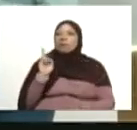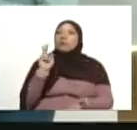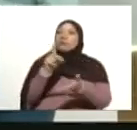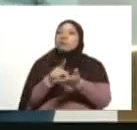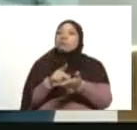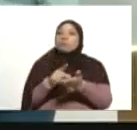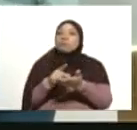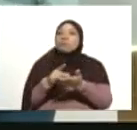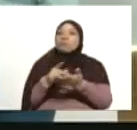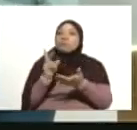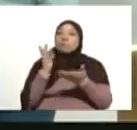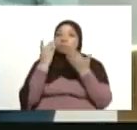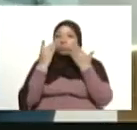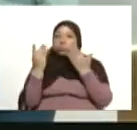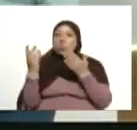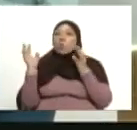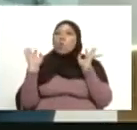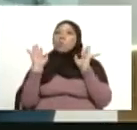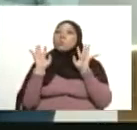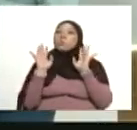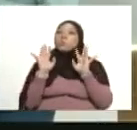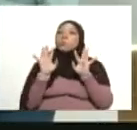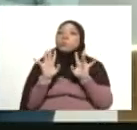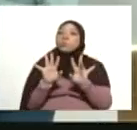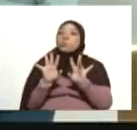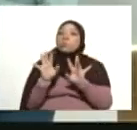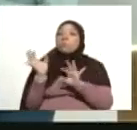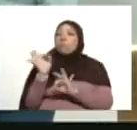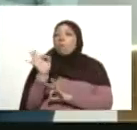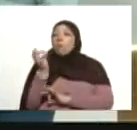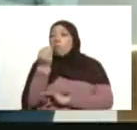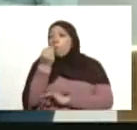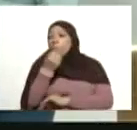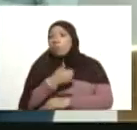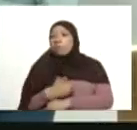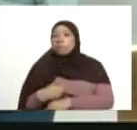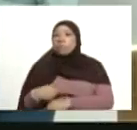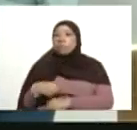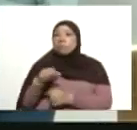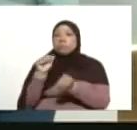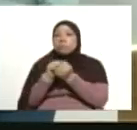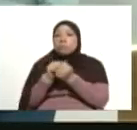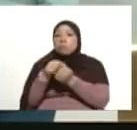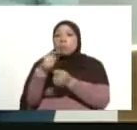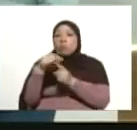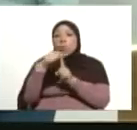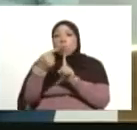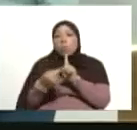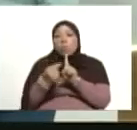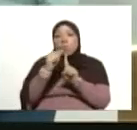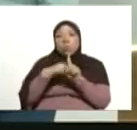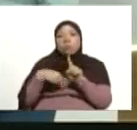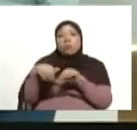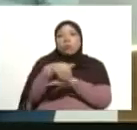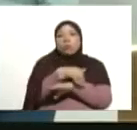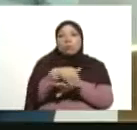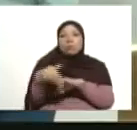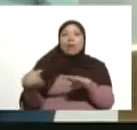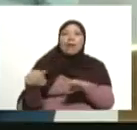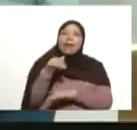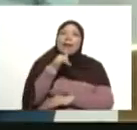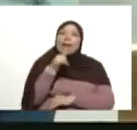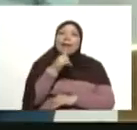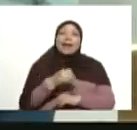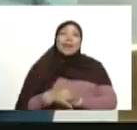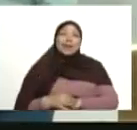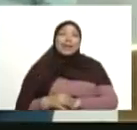era ir a pie. A veces no teníamos ni para comer y nos comíamos un pan con cambur por allá en una esquina. Y así